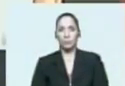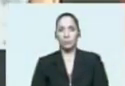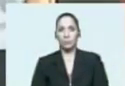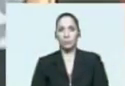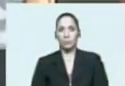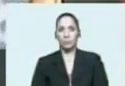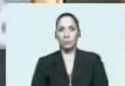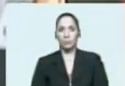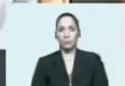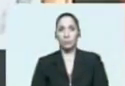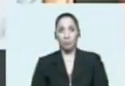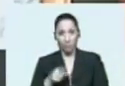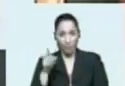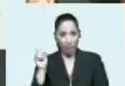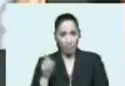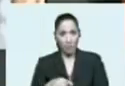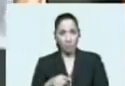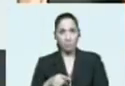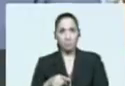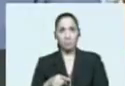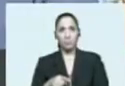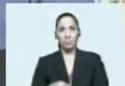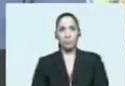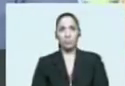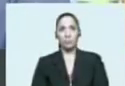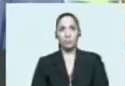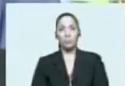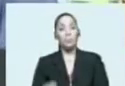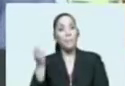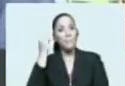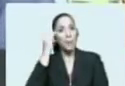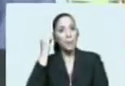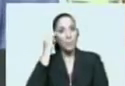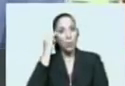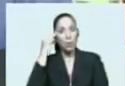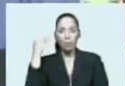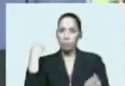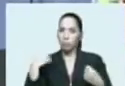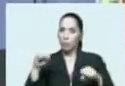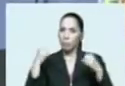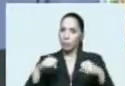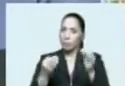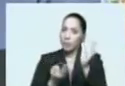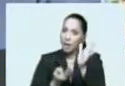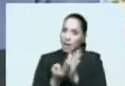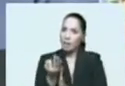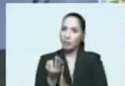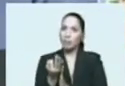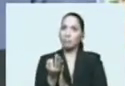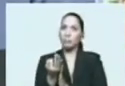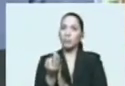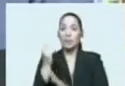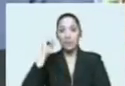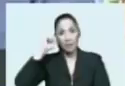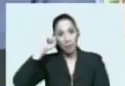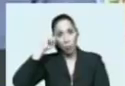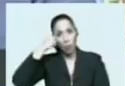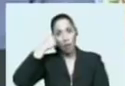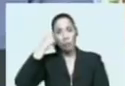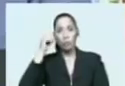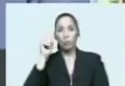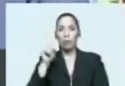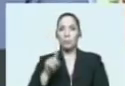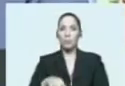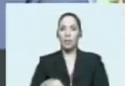pero así como la memoria es un ejercicio de la lealtad recuerdo como si fuera